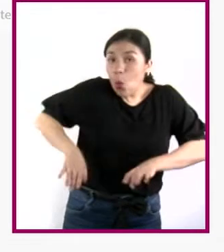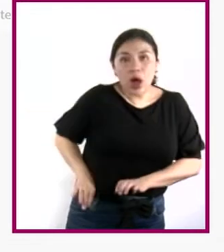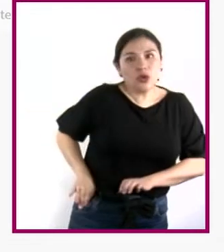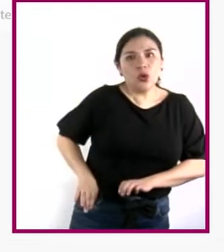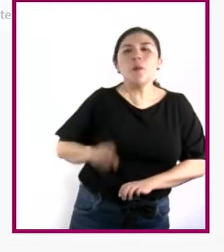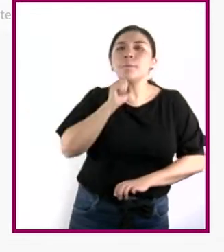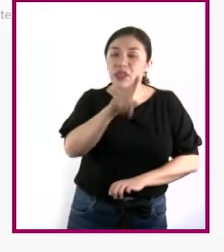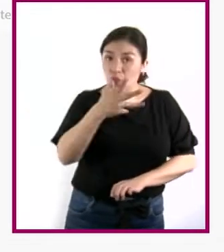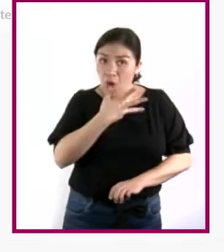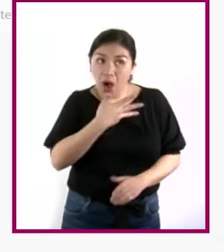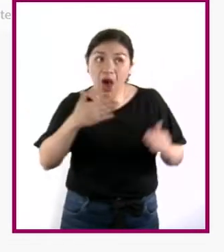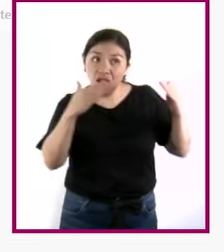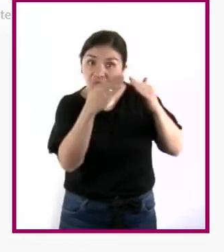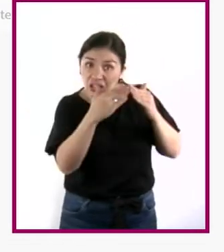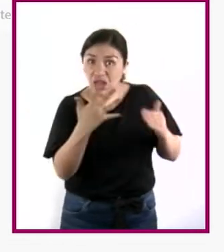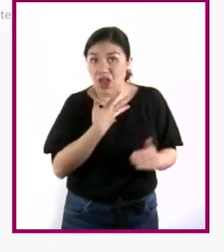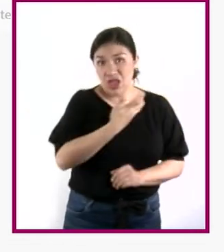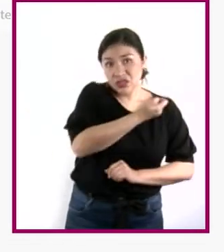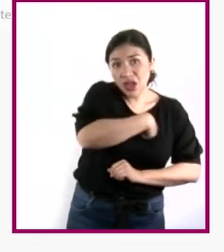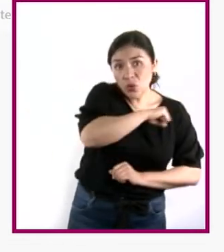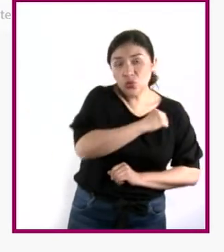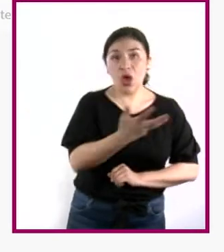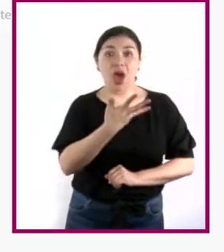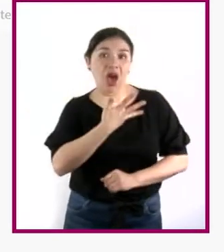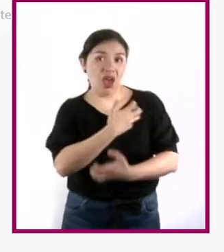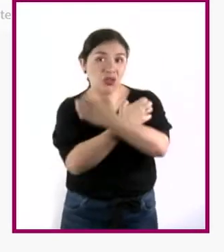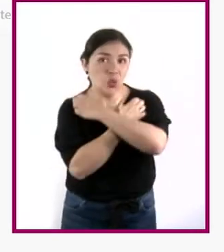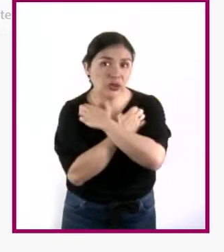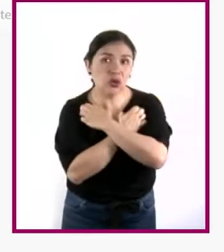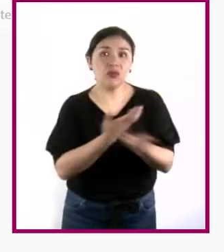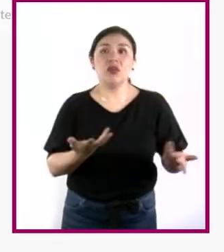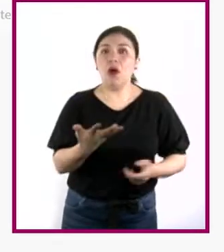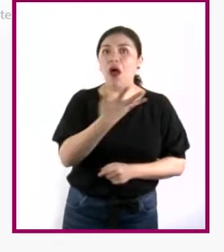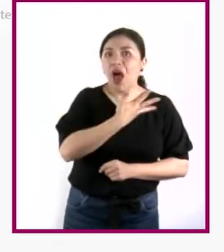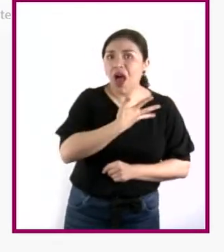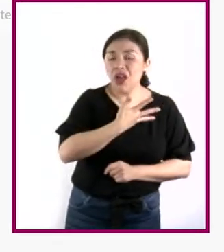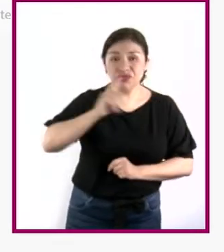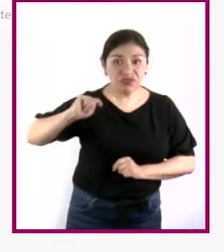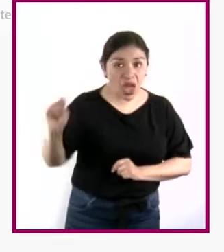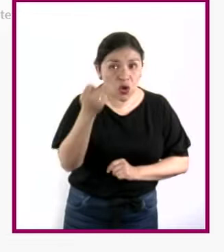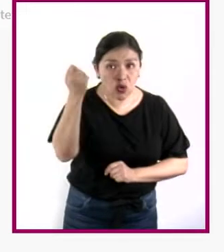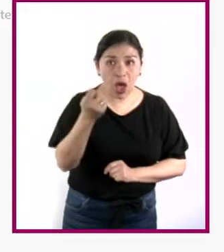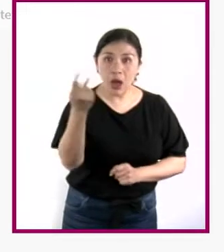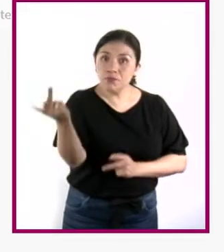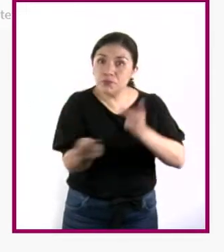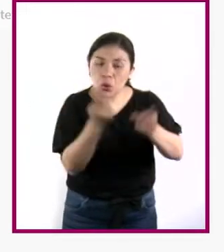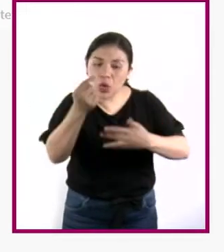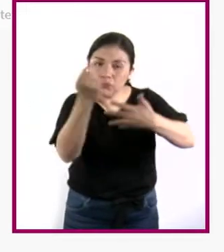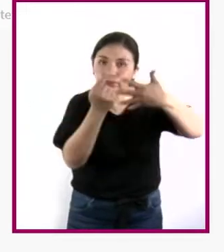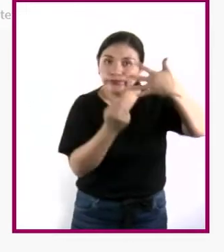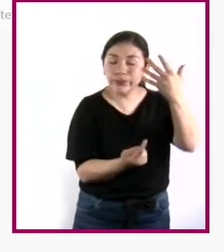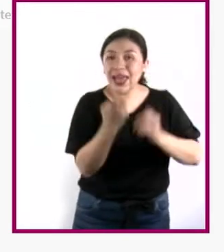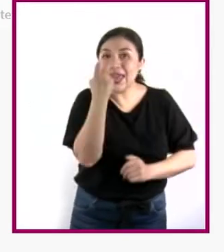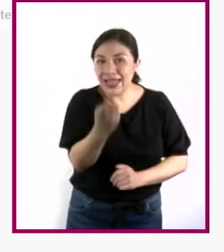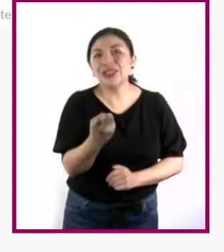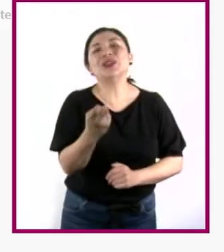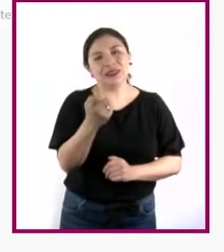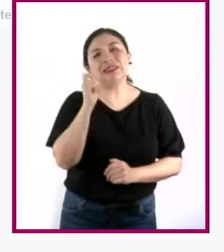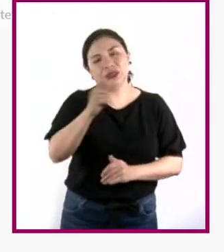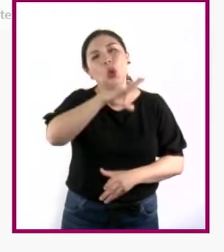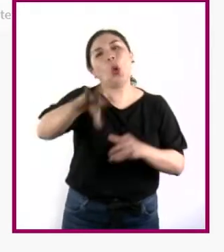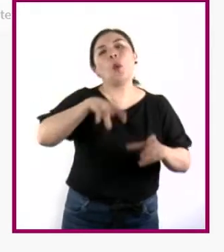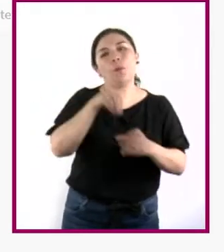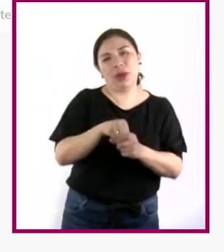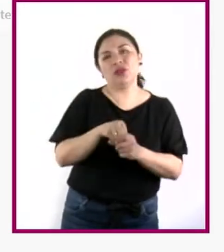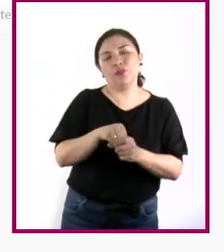acceso a vivienda, salud, educación, incluso acceso a la tecnología, ¿no? Esos también son, digamos, de forma general.